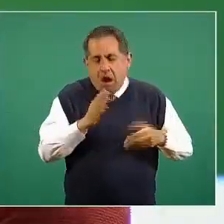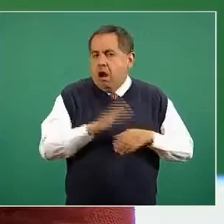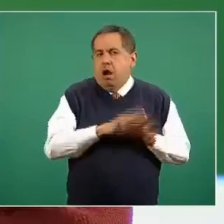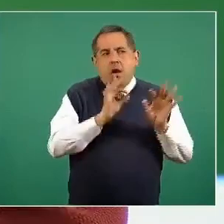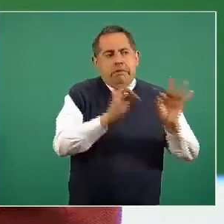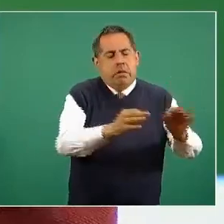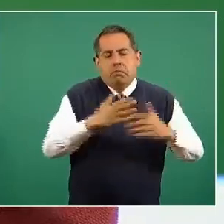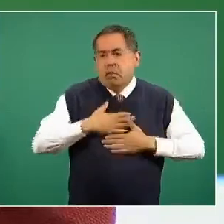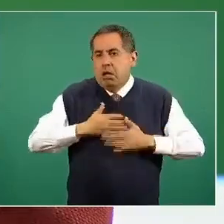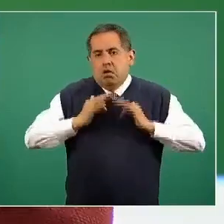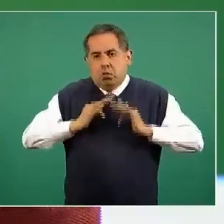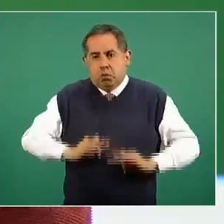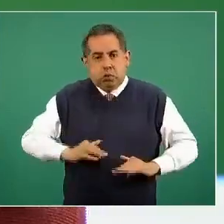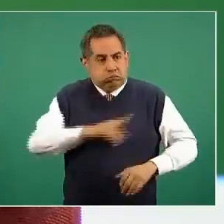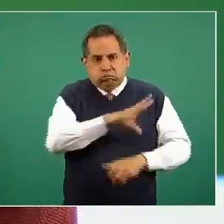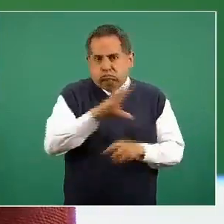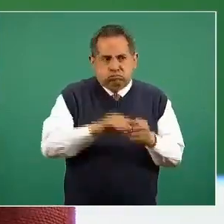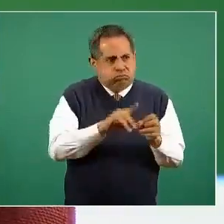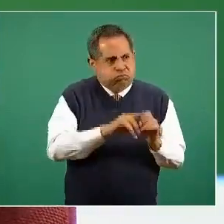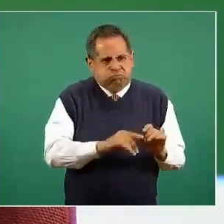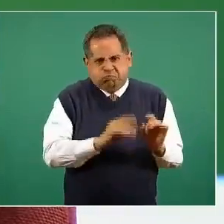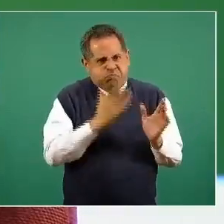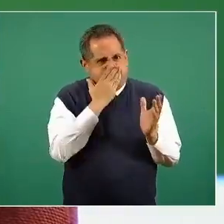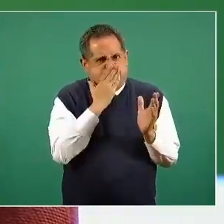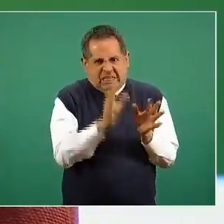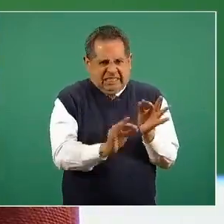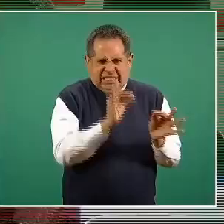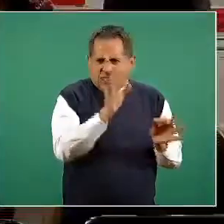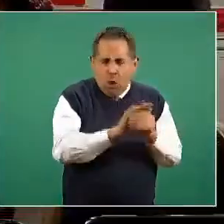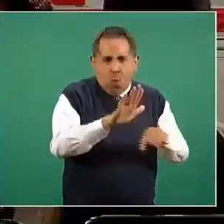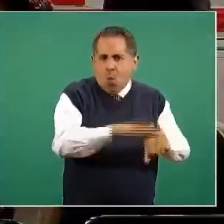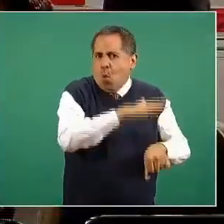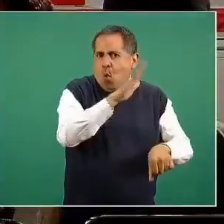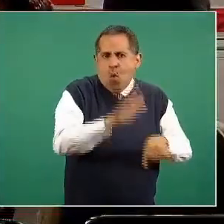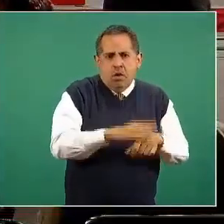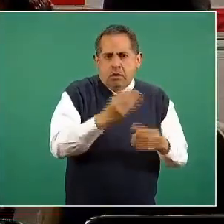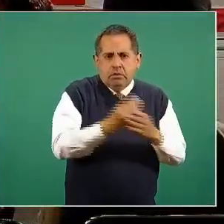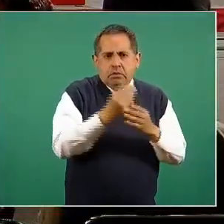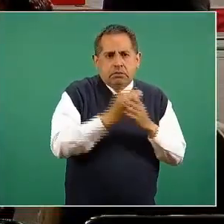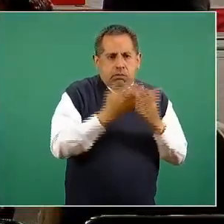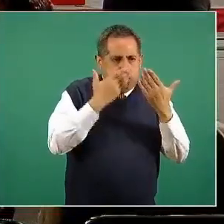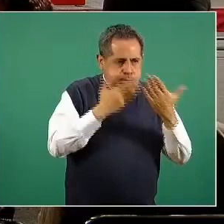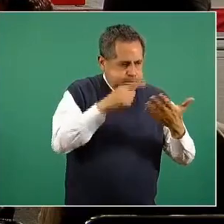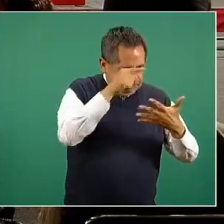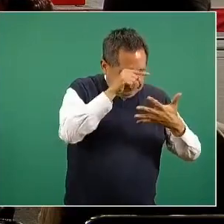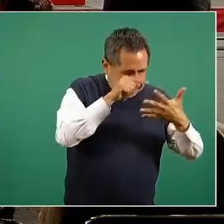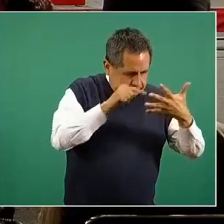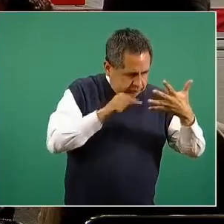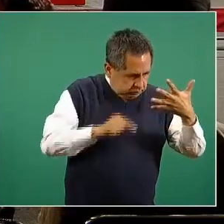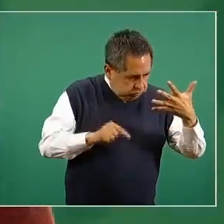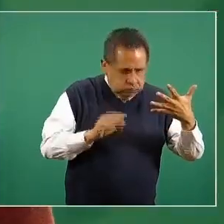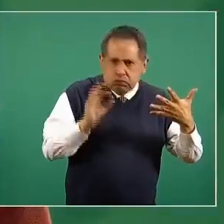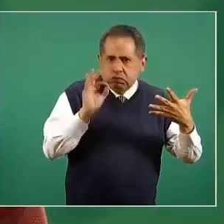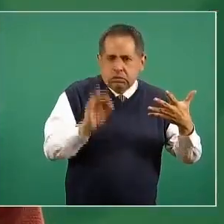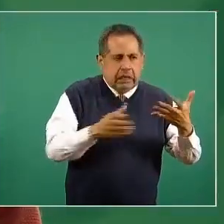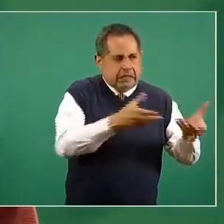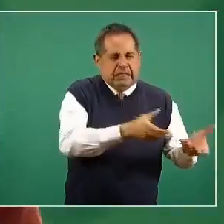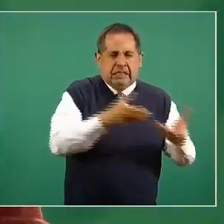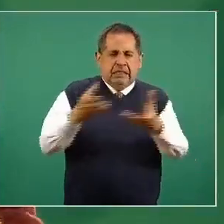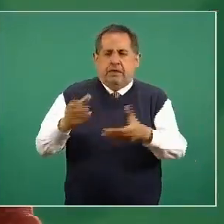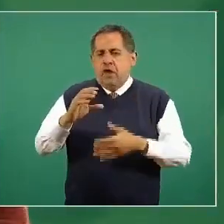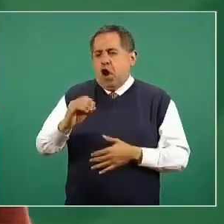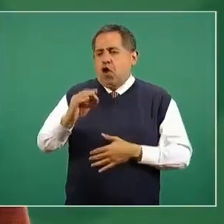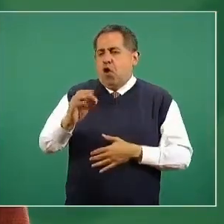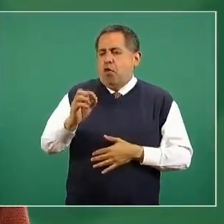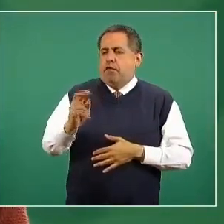tranquilidad por lo robusto que es el expediente para el proceso de regulación sanitaria. Se lo hemos transferido a COFEPRIS,